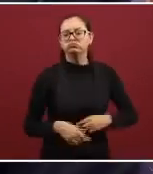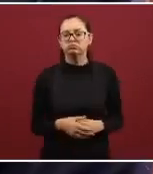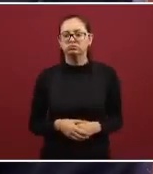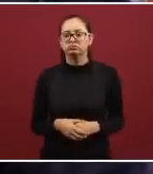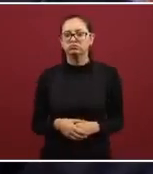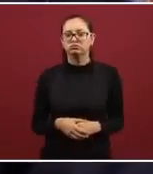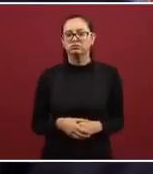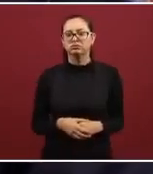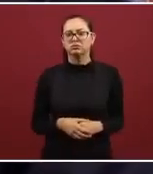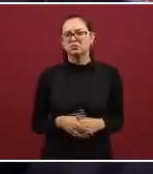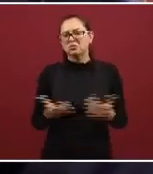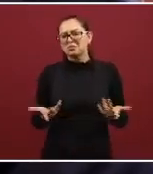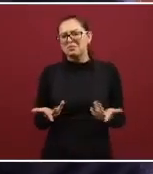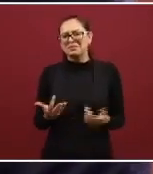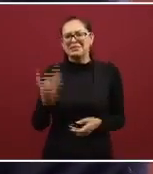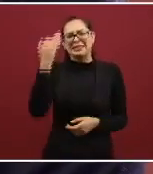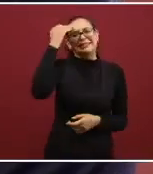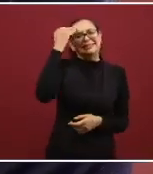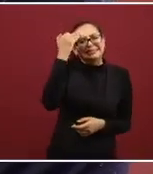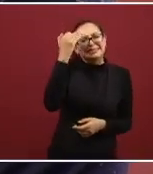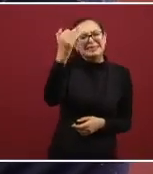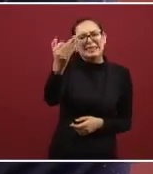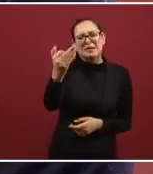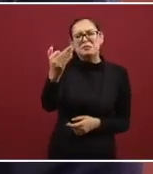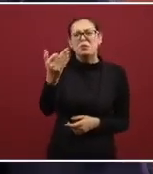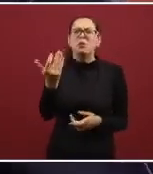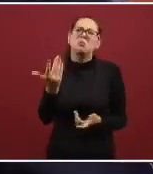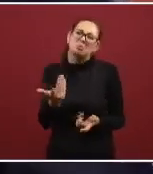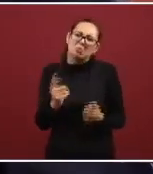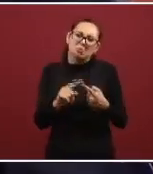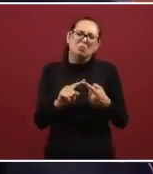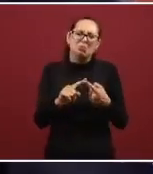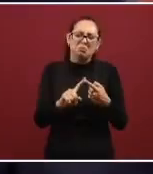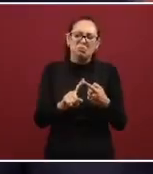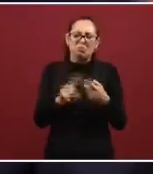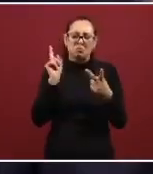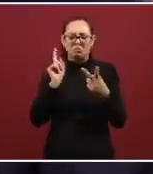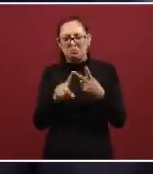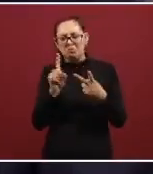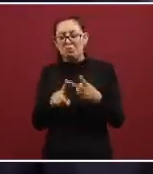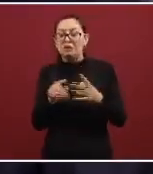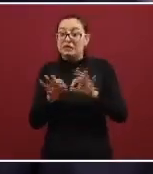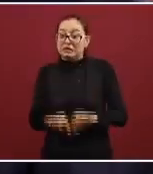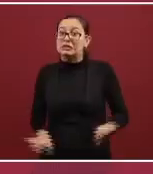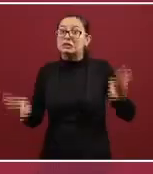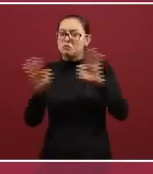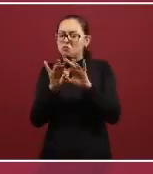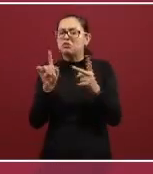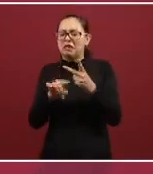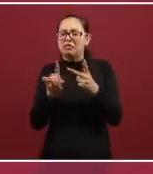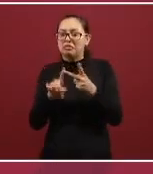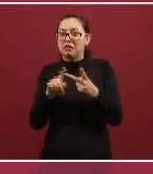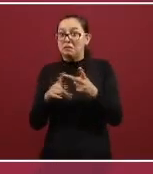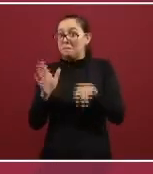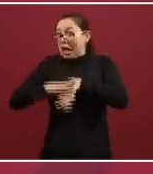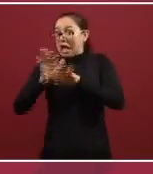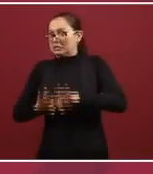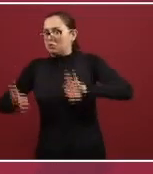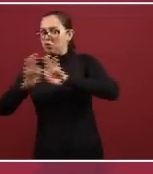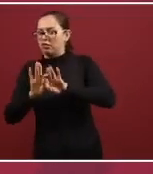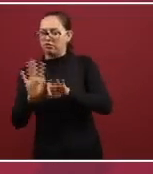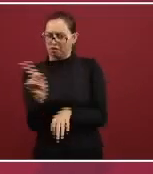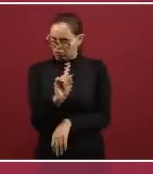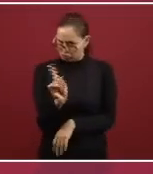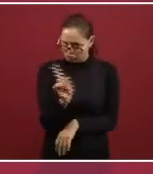Lo otro es el tiempo, y otra cosa que también es importante, pero no es la esencia, aunque